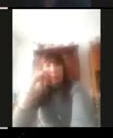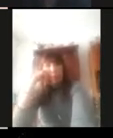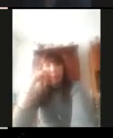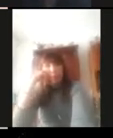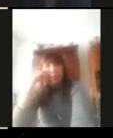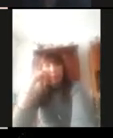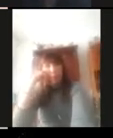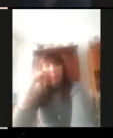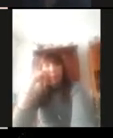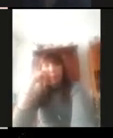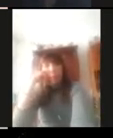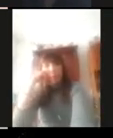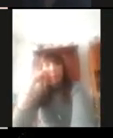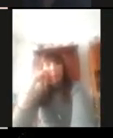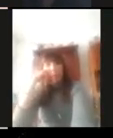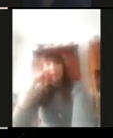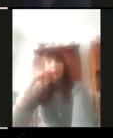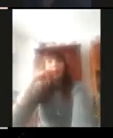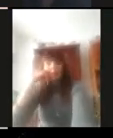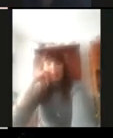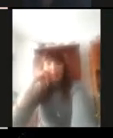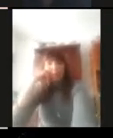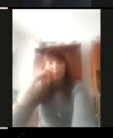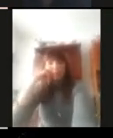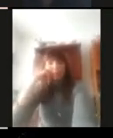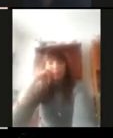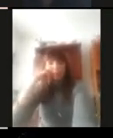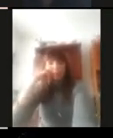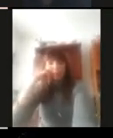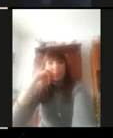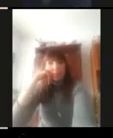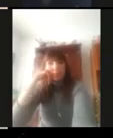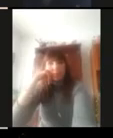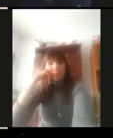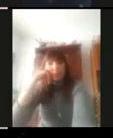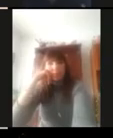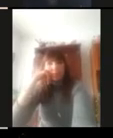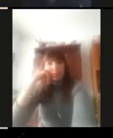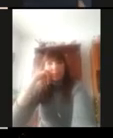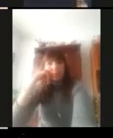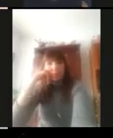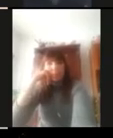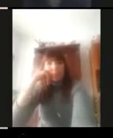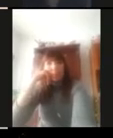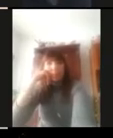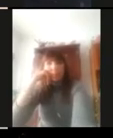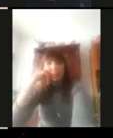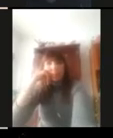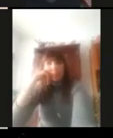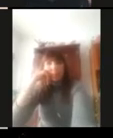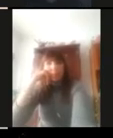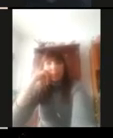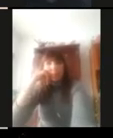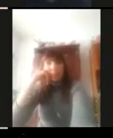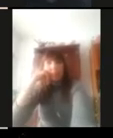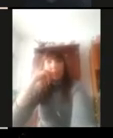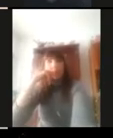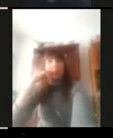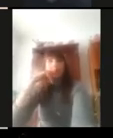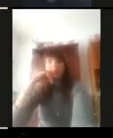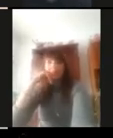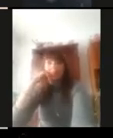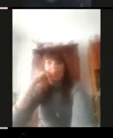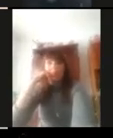medicina que en ese momento le estaba leopoldo montes de oca donde